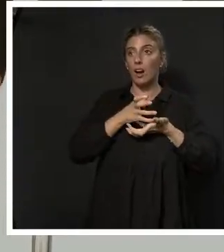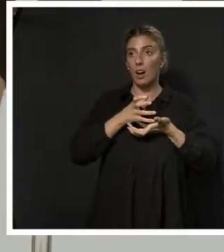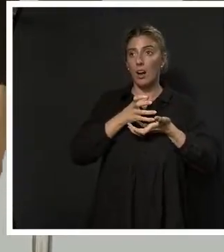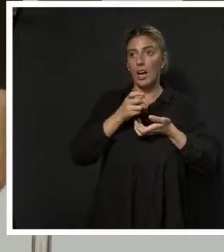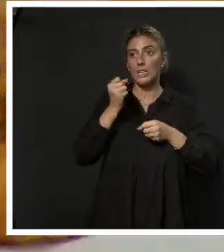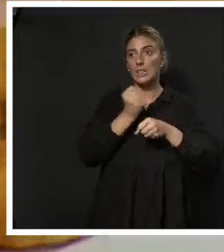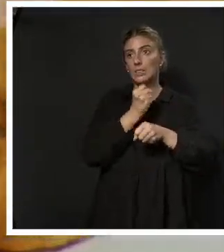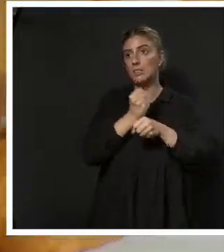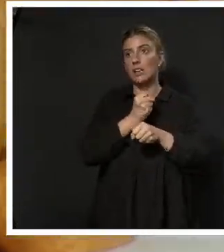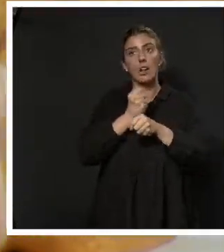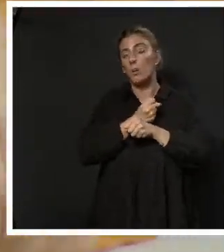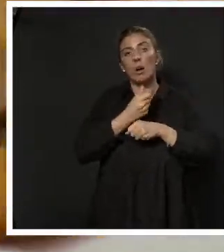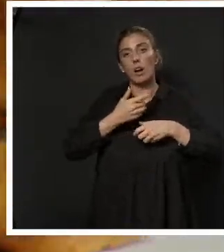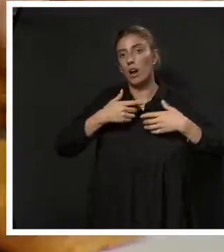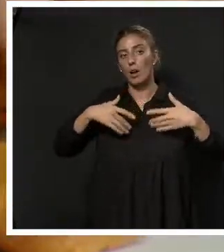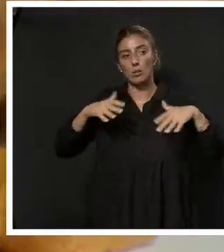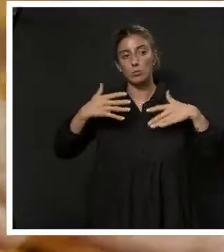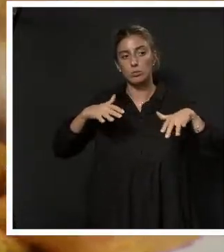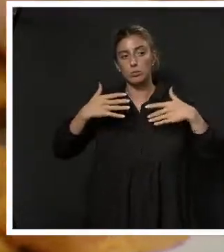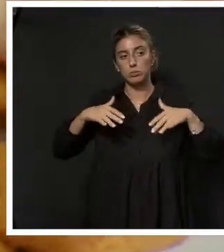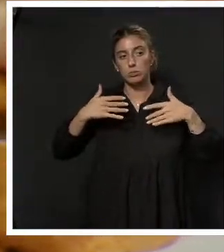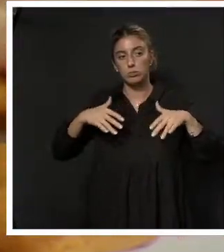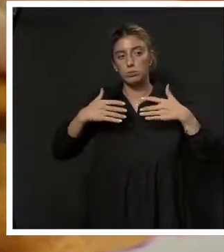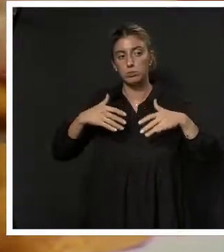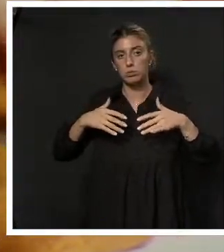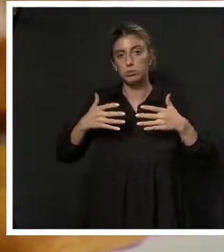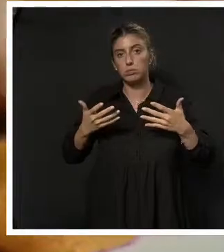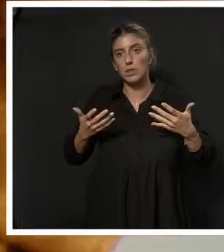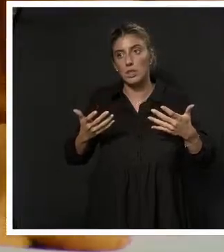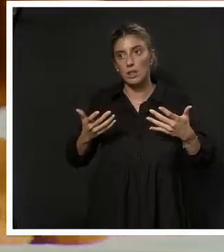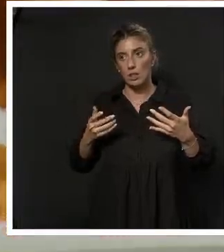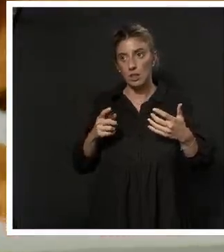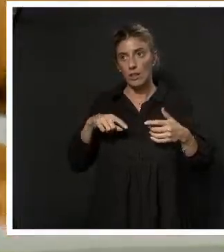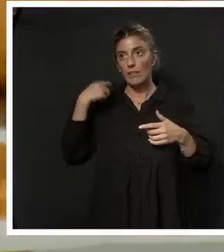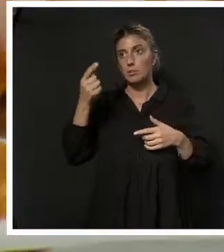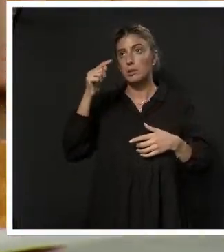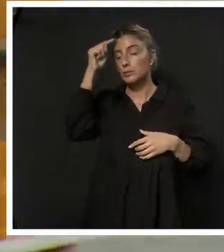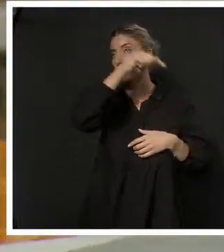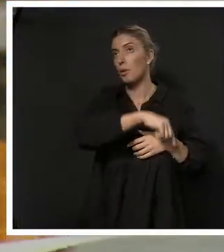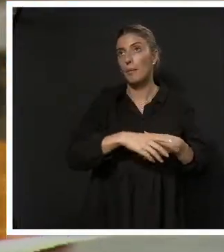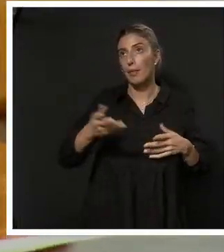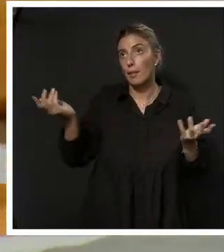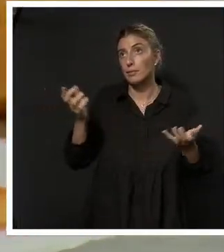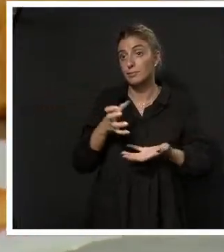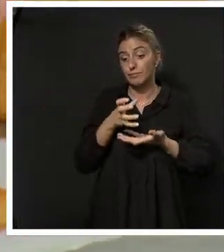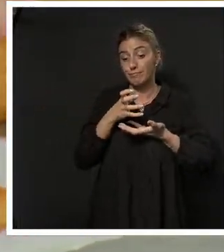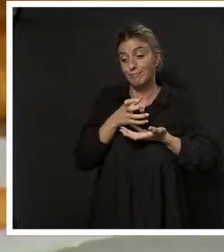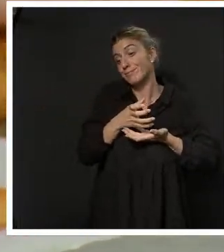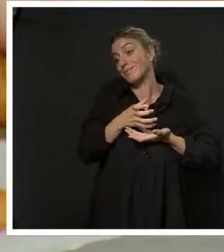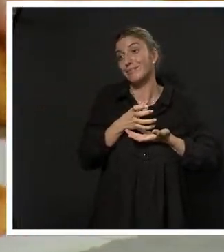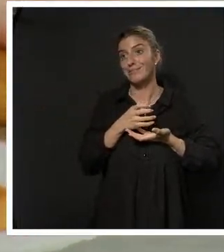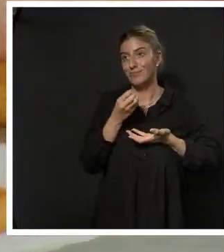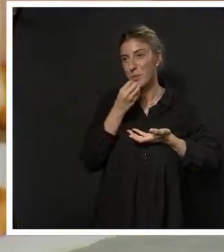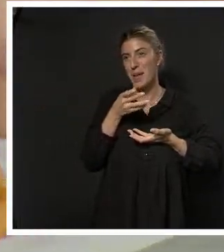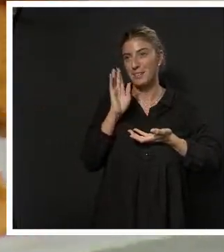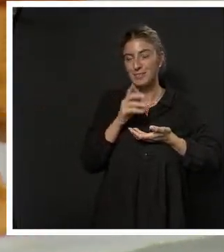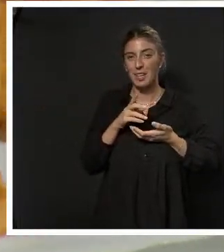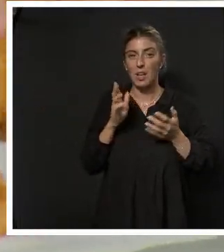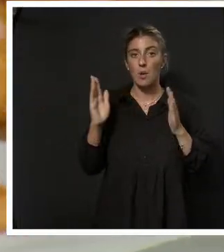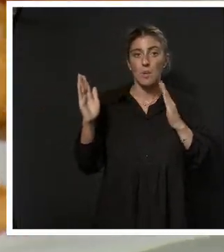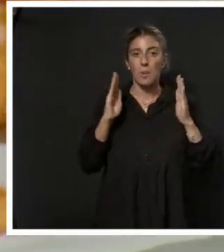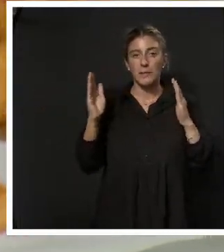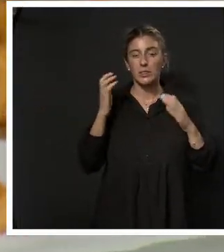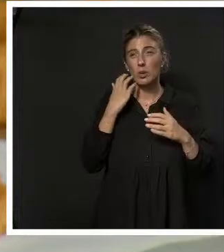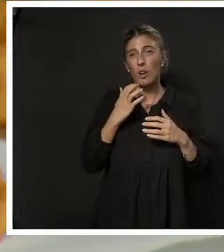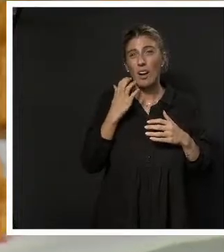trabaja digamos arreo y hay gente que está completamente esquecida y que tenga ese Goya no porque llegan un momento raro